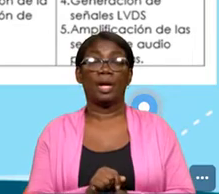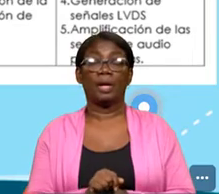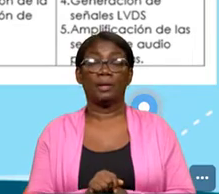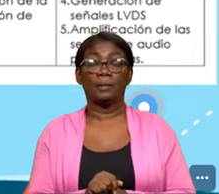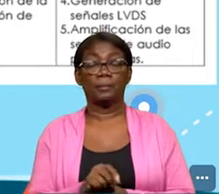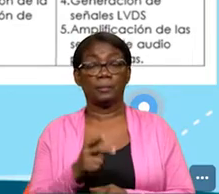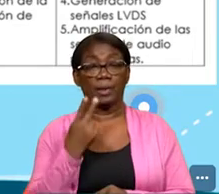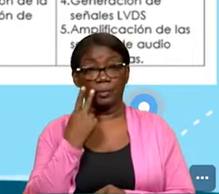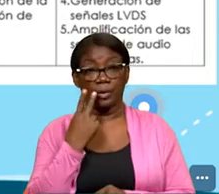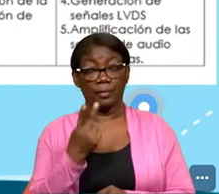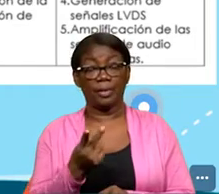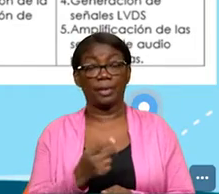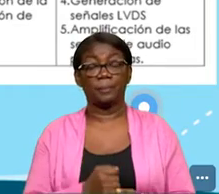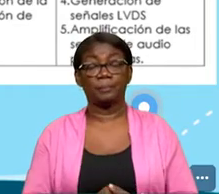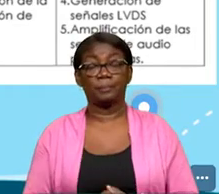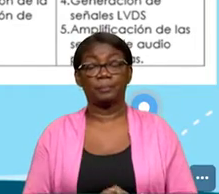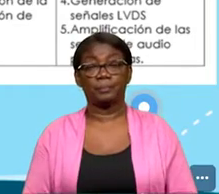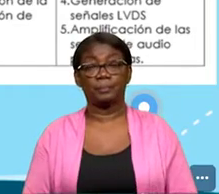vamos a ver aquí,